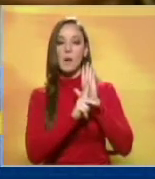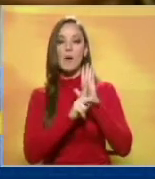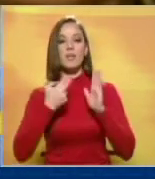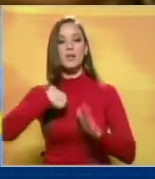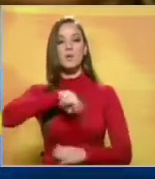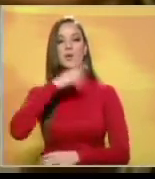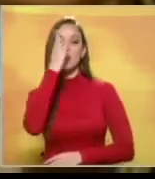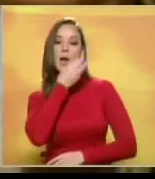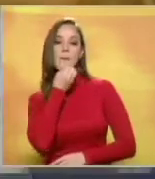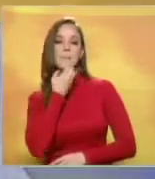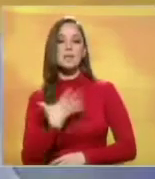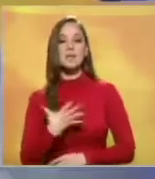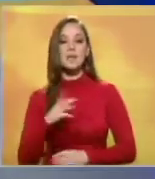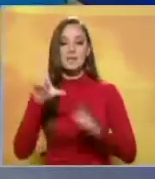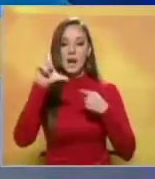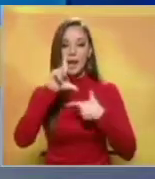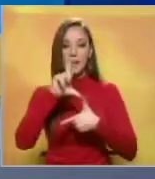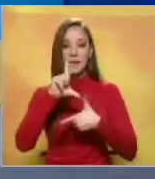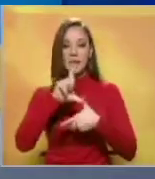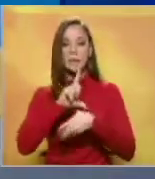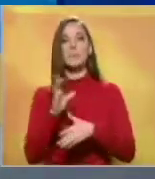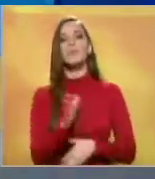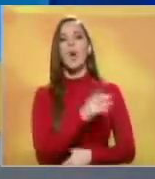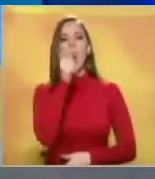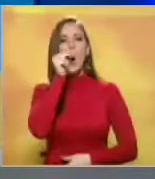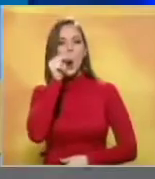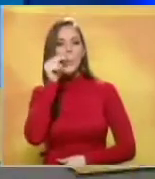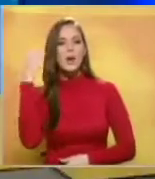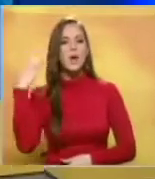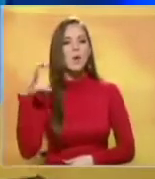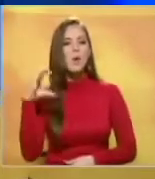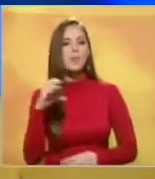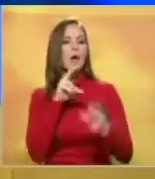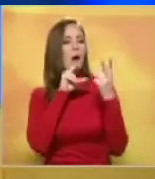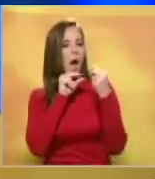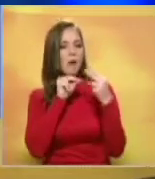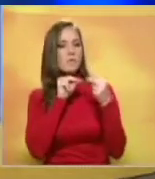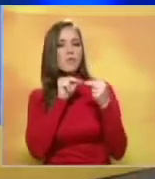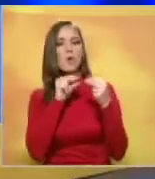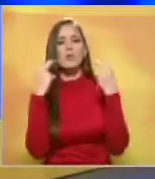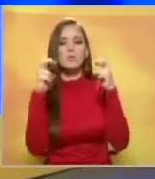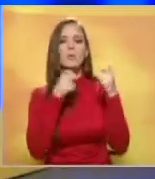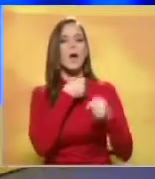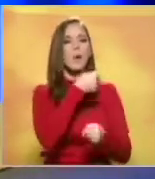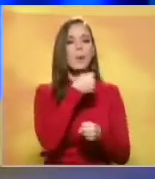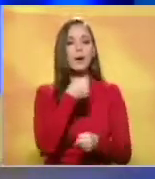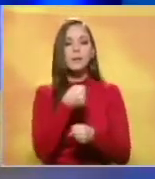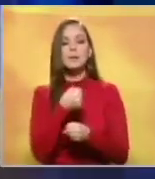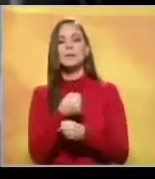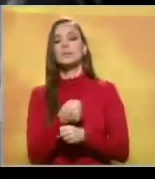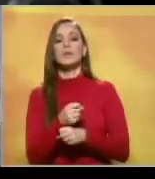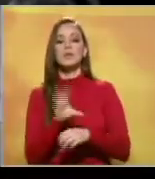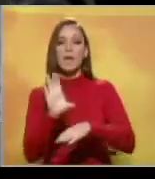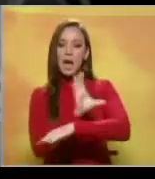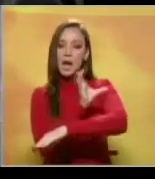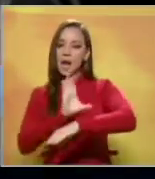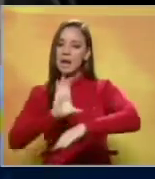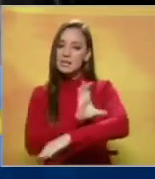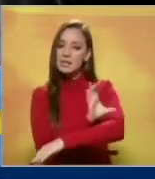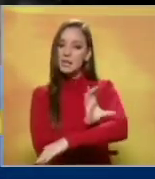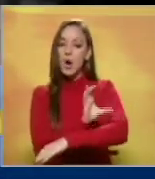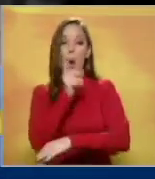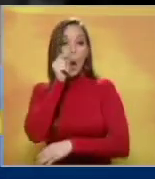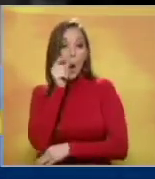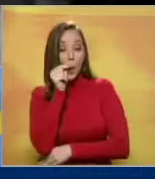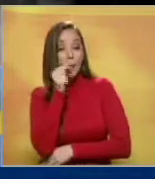pedro morel carlos vives habló sobre su nuevo tema con marc anthony y le respondió a los críticos con una canción vives habló